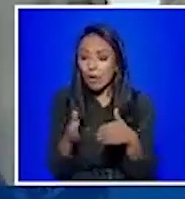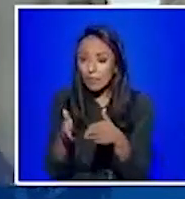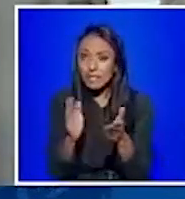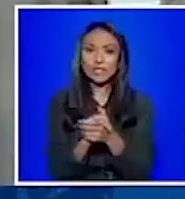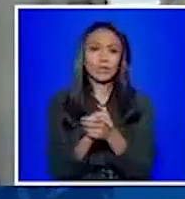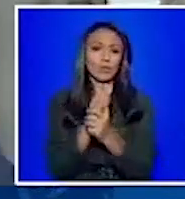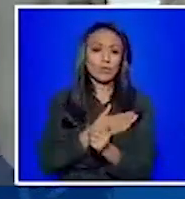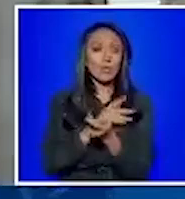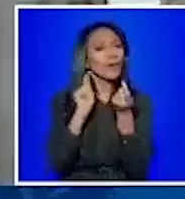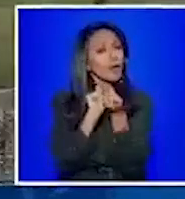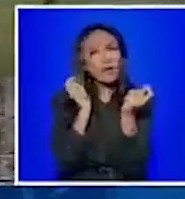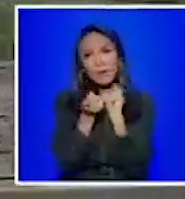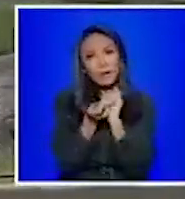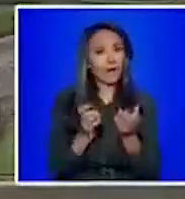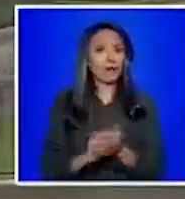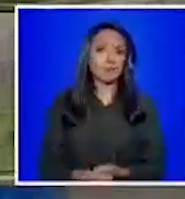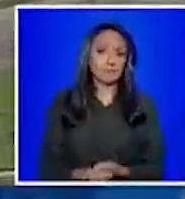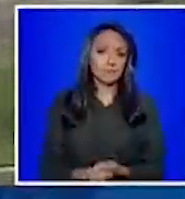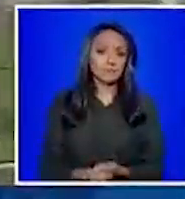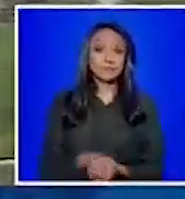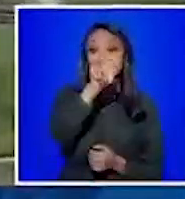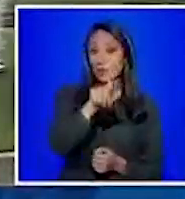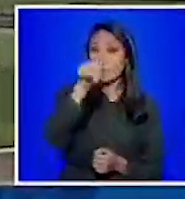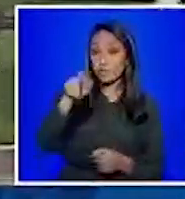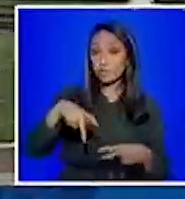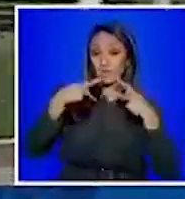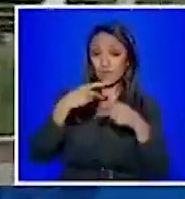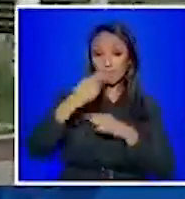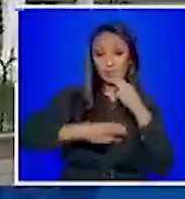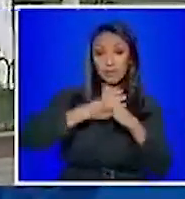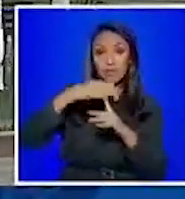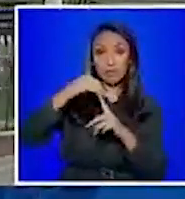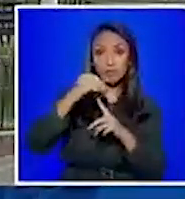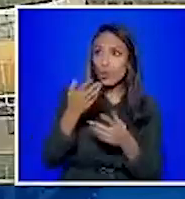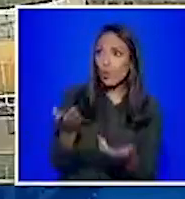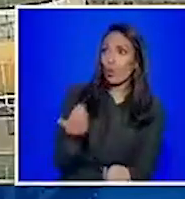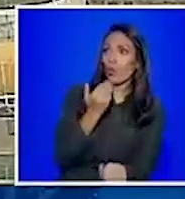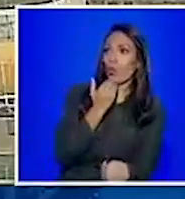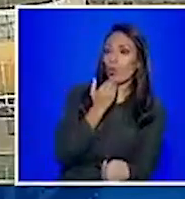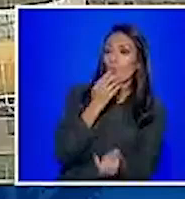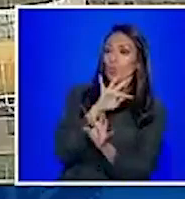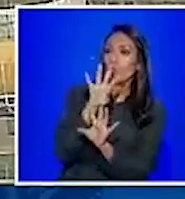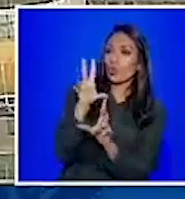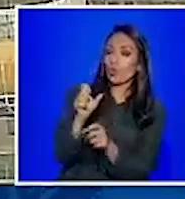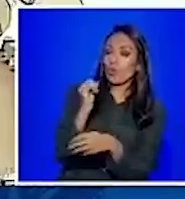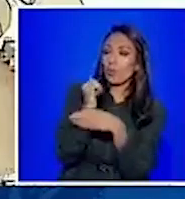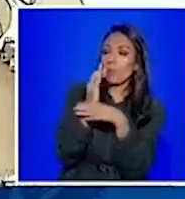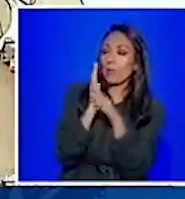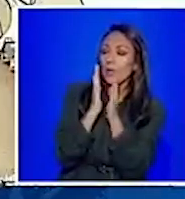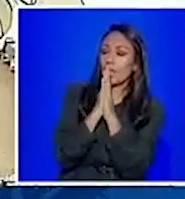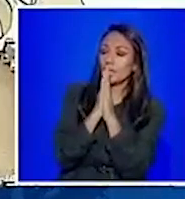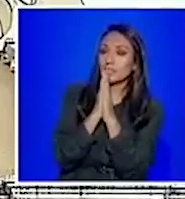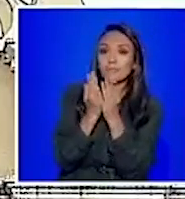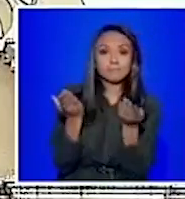que es lo mejor los habitantes de pumas que aseguran que el respeto a la iglesia demuestra como la sociedad va decayendo me